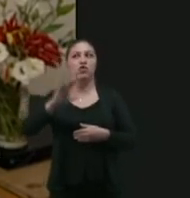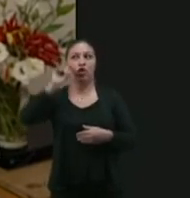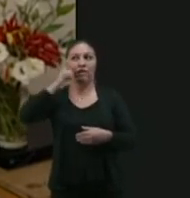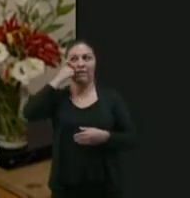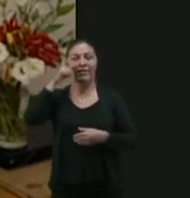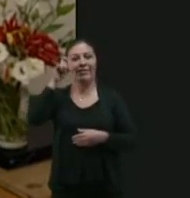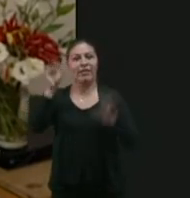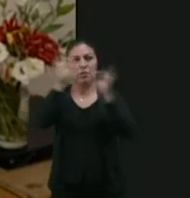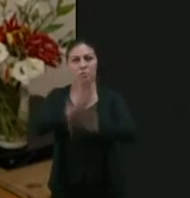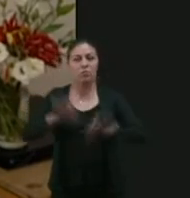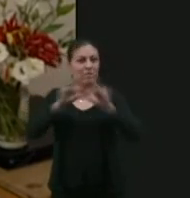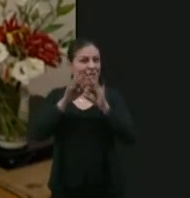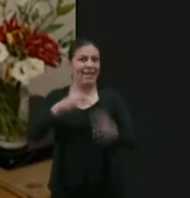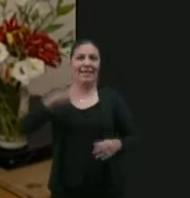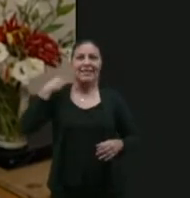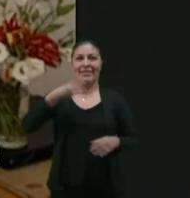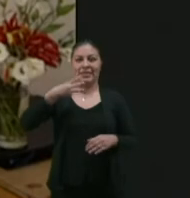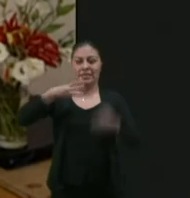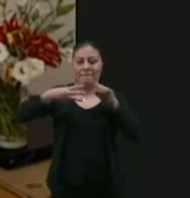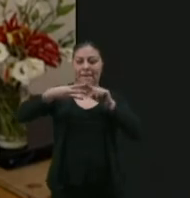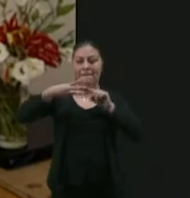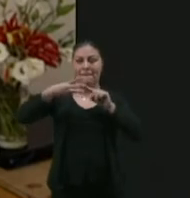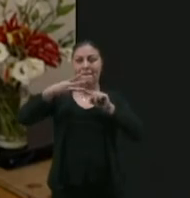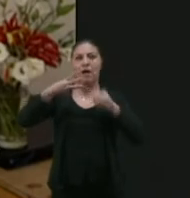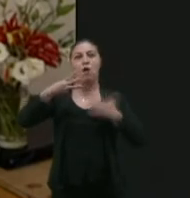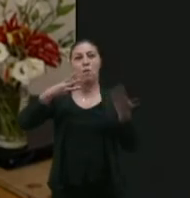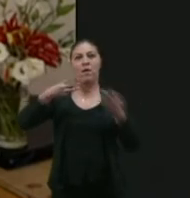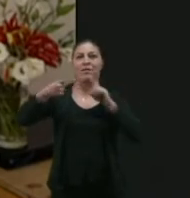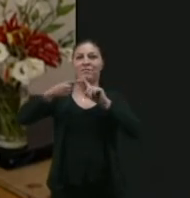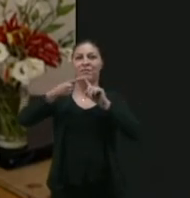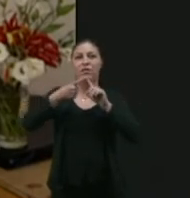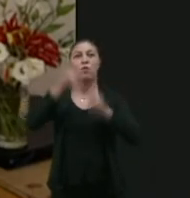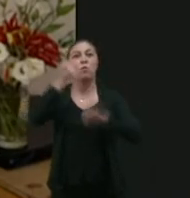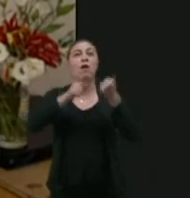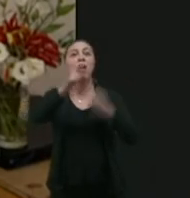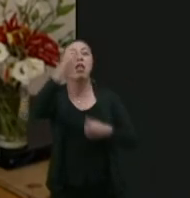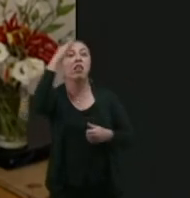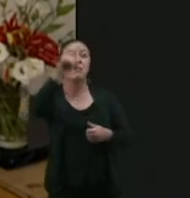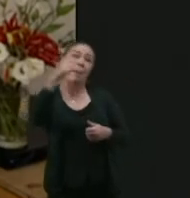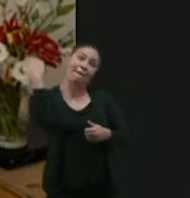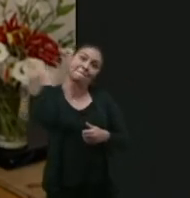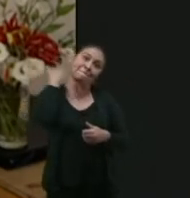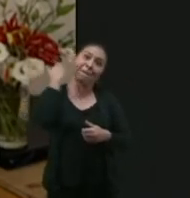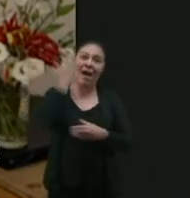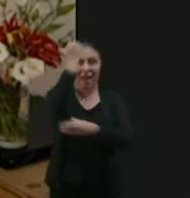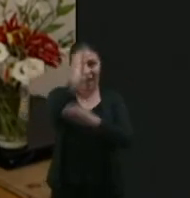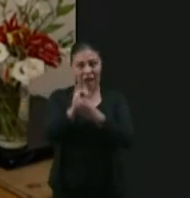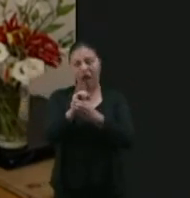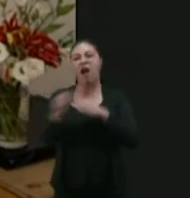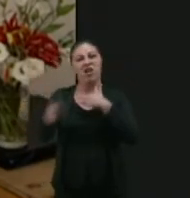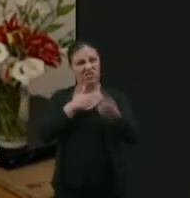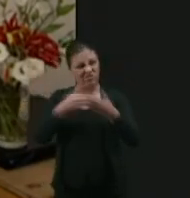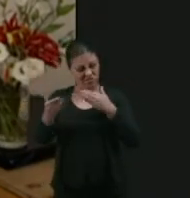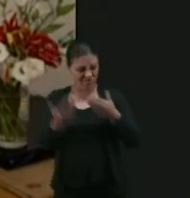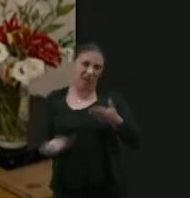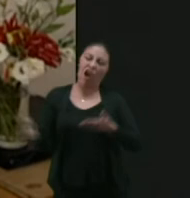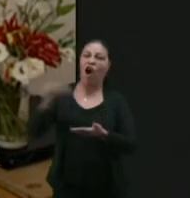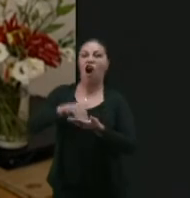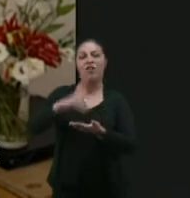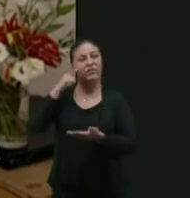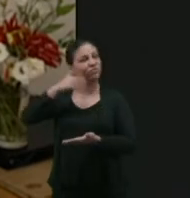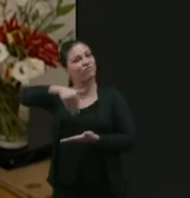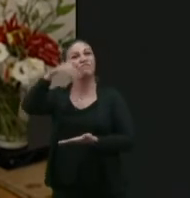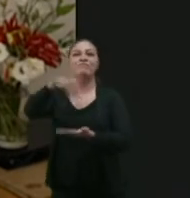elementos. El primero, las regulaciones para bancarrota. Si ustedes fallan, nada pasa. Pueden empezar de nuevo. De hecho,